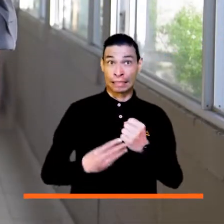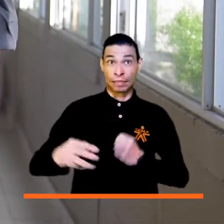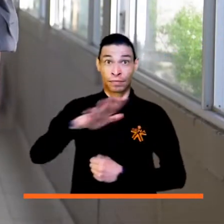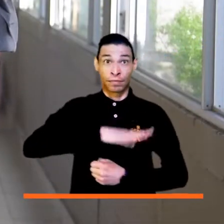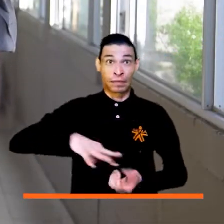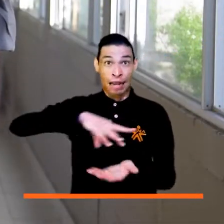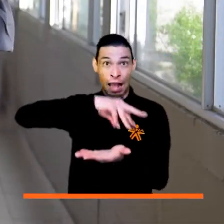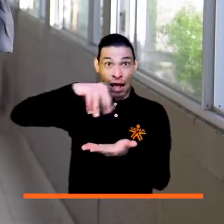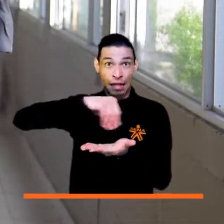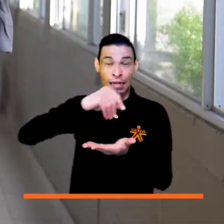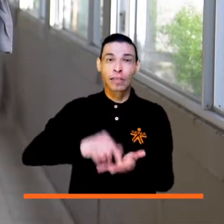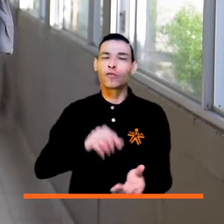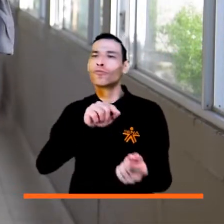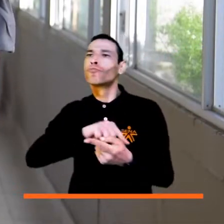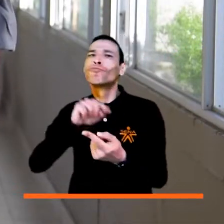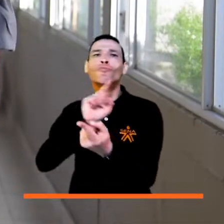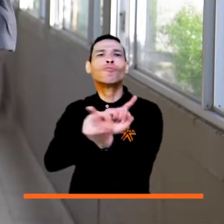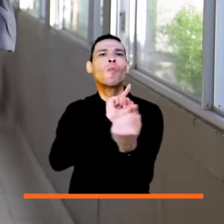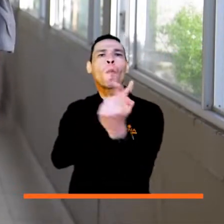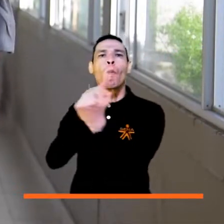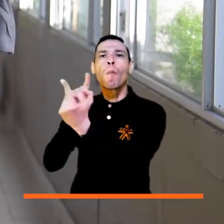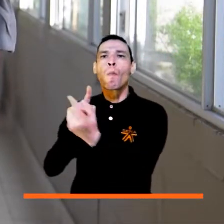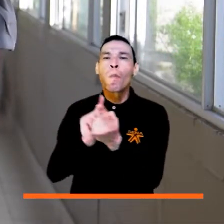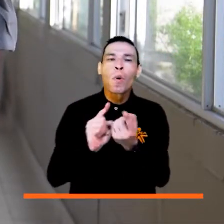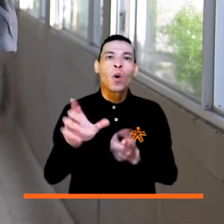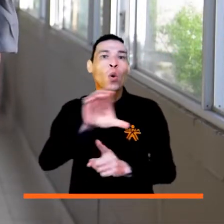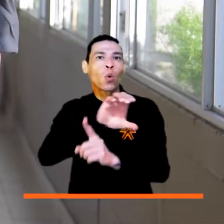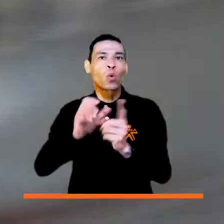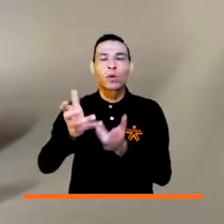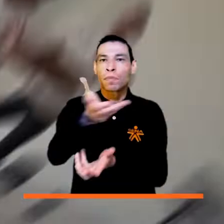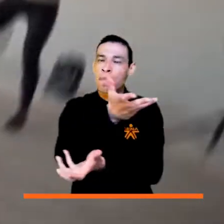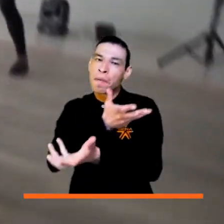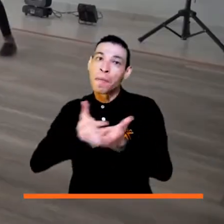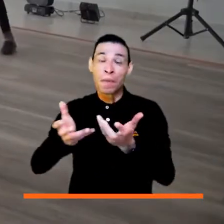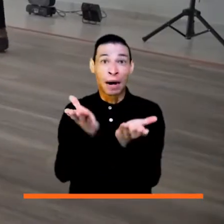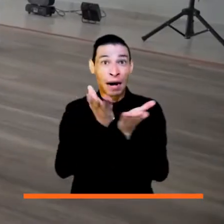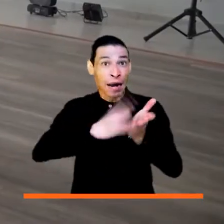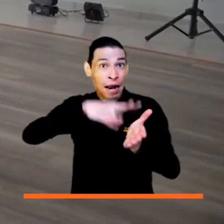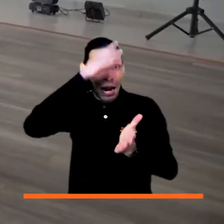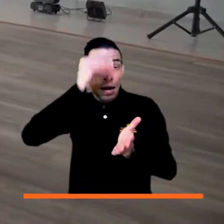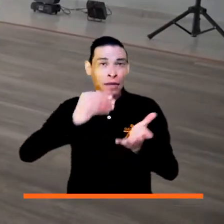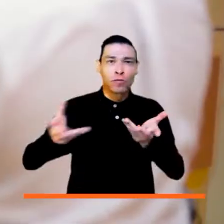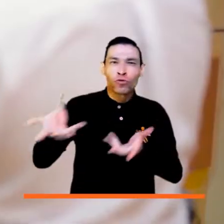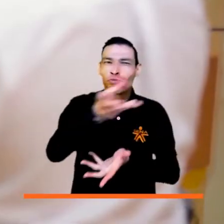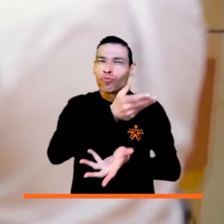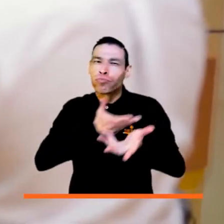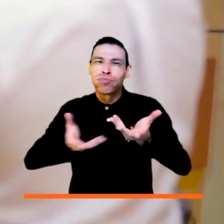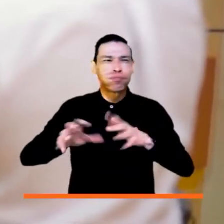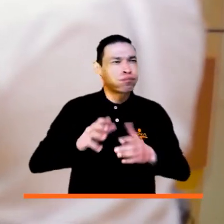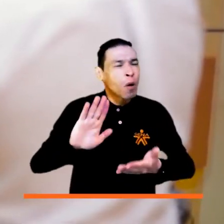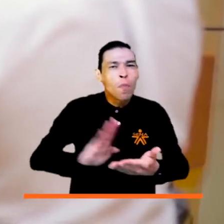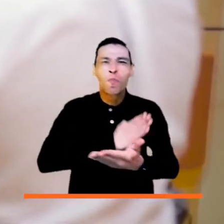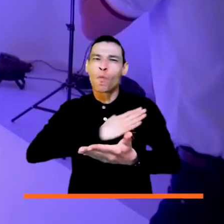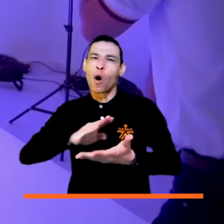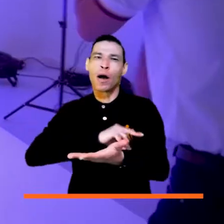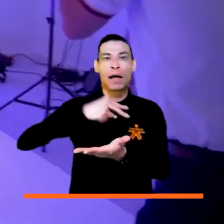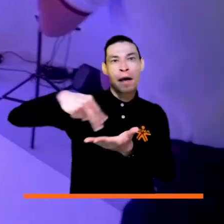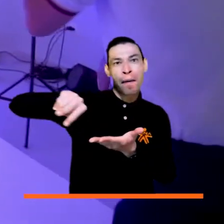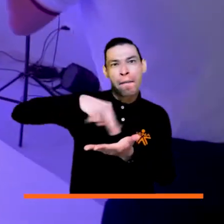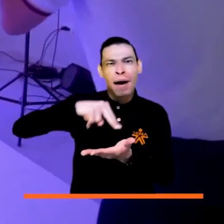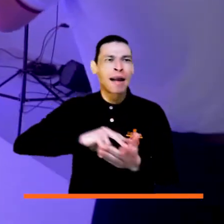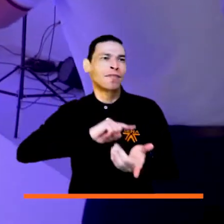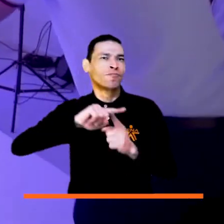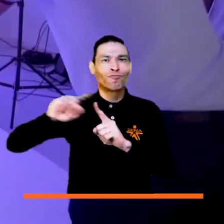El SENA Regional Atlántico organizó un encuentro cultural llamado Expresarte, en el cual los aprendices hicieron puestas en escena,